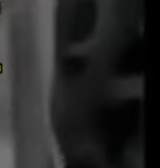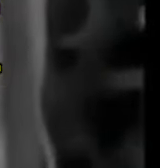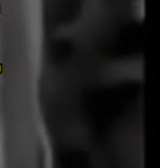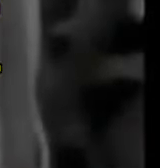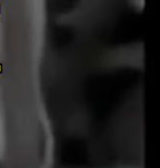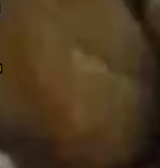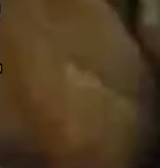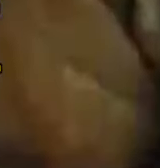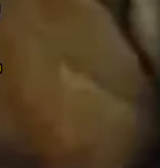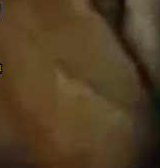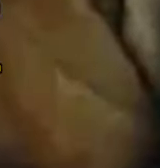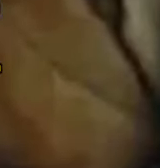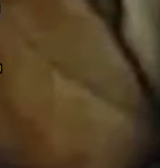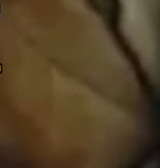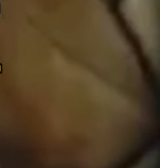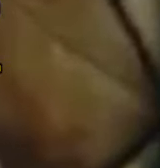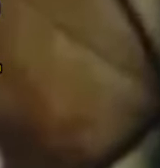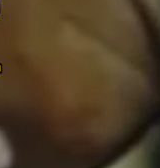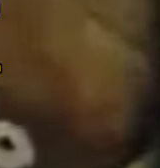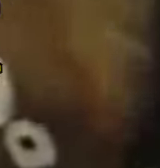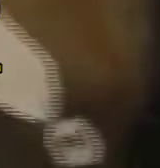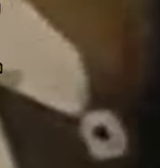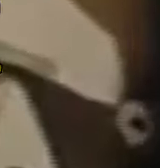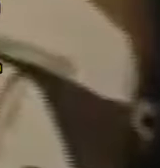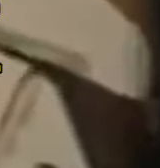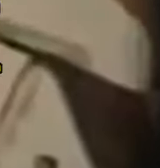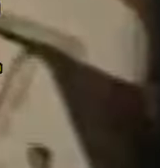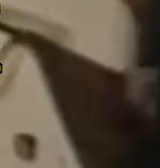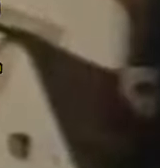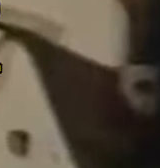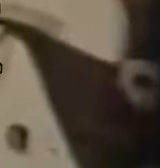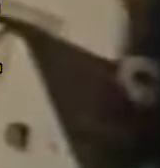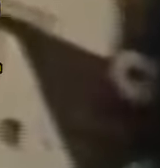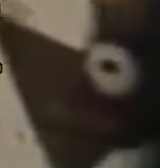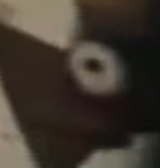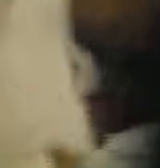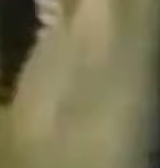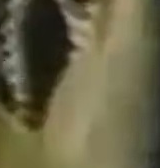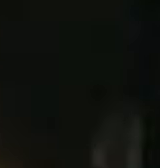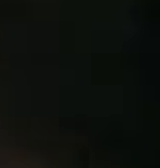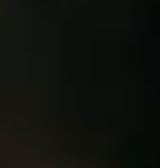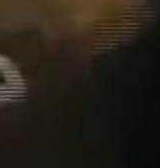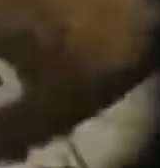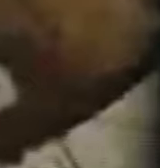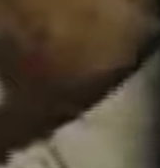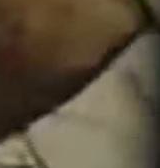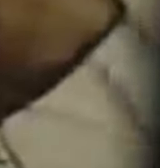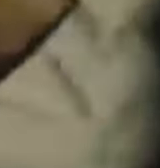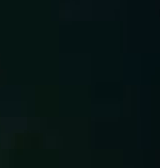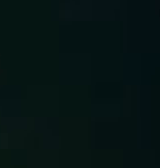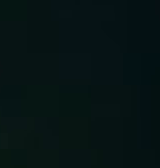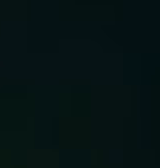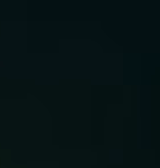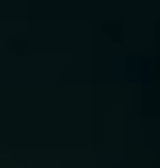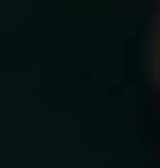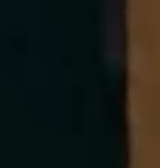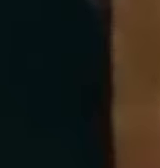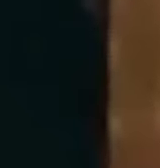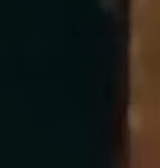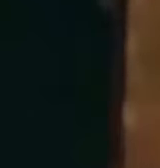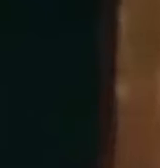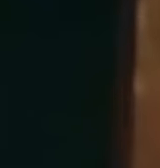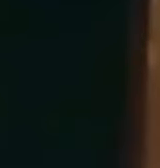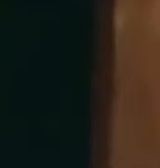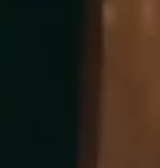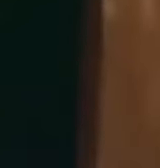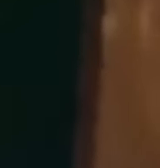Pablo Picasso, reconocido mundialmente como uno de los artistas más influyentes y célebres del siglo XX, nació el 25 de